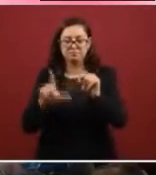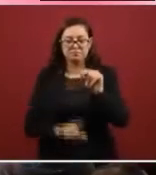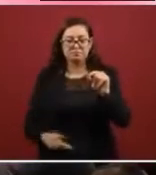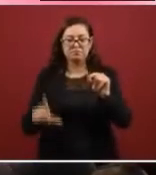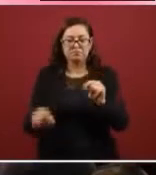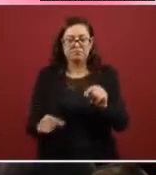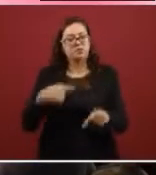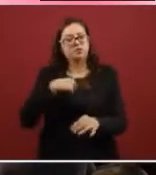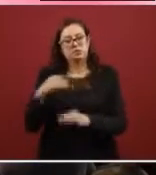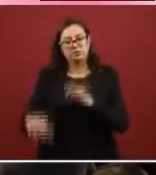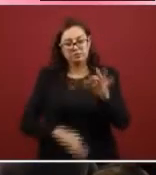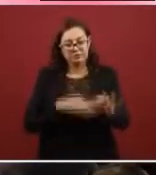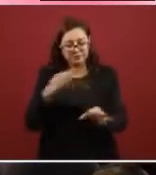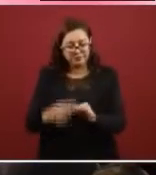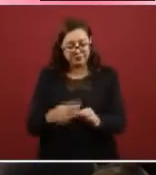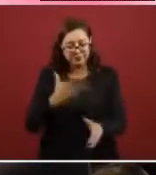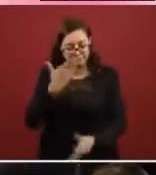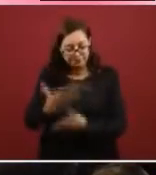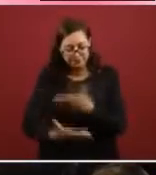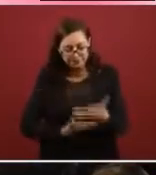report.